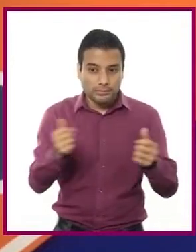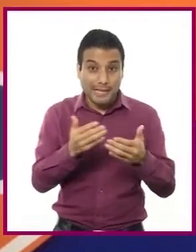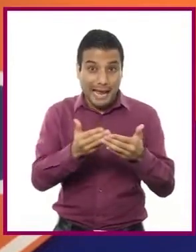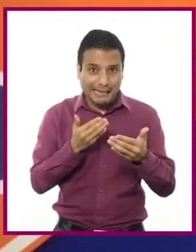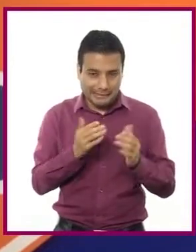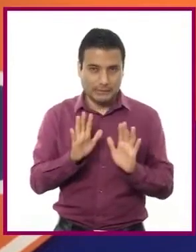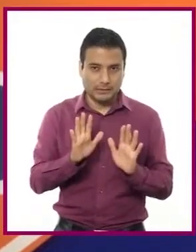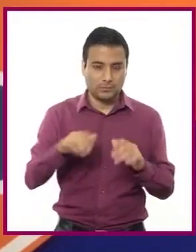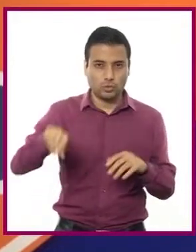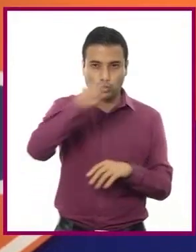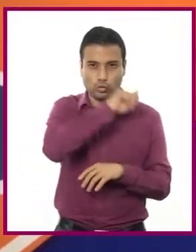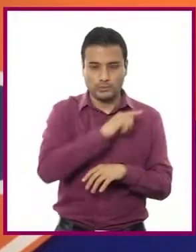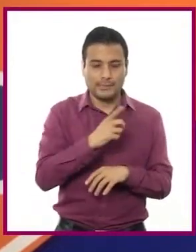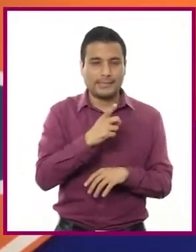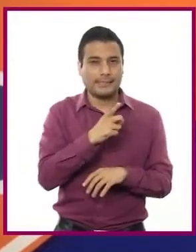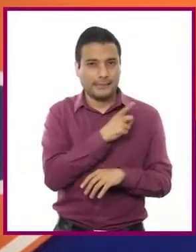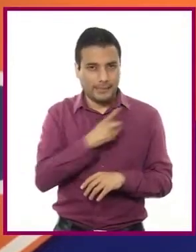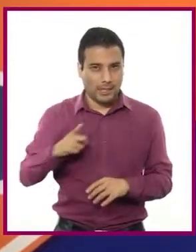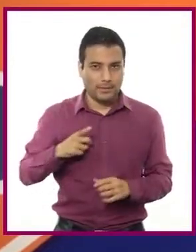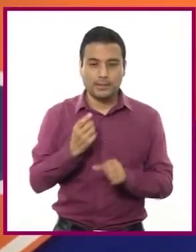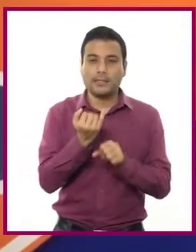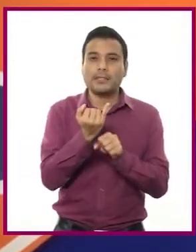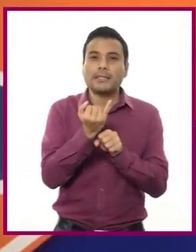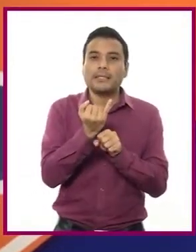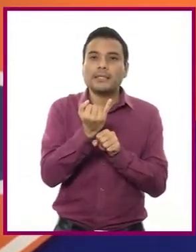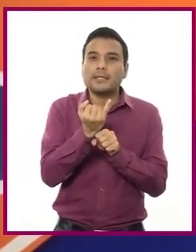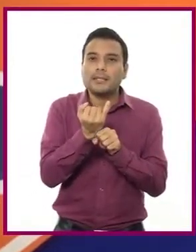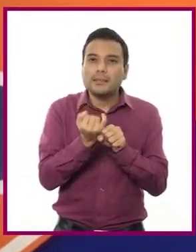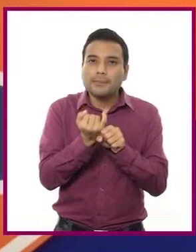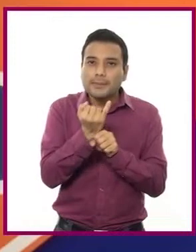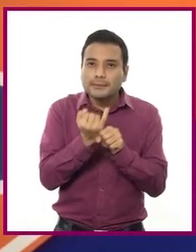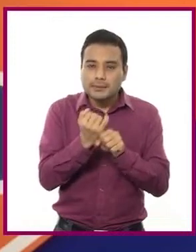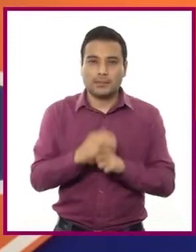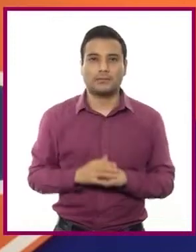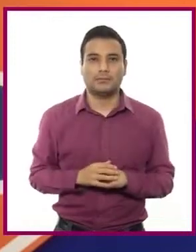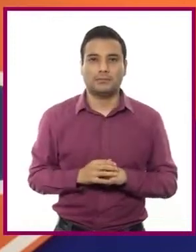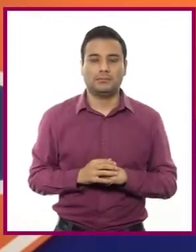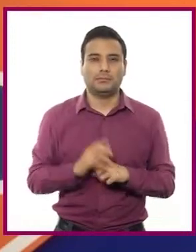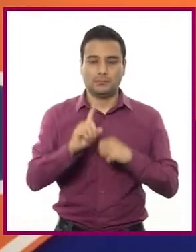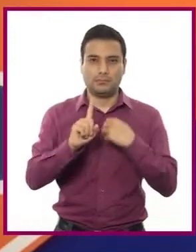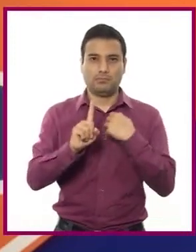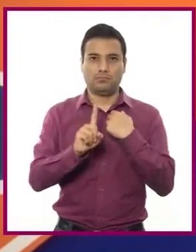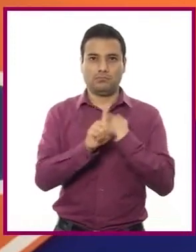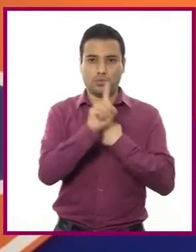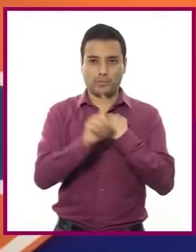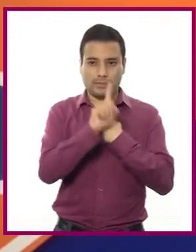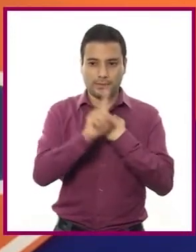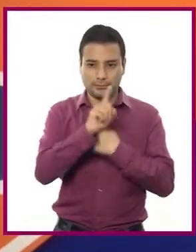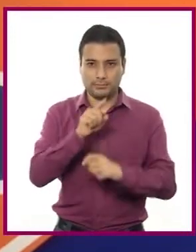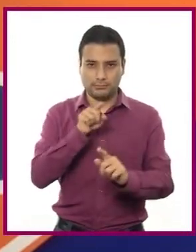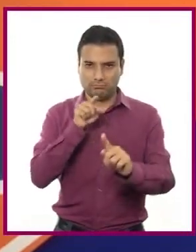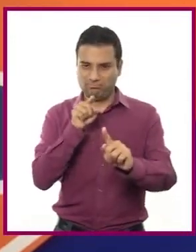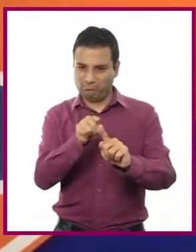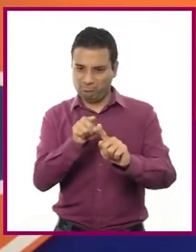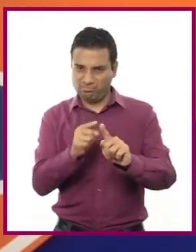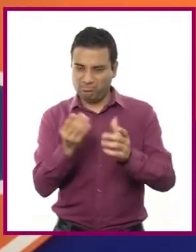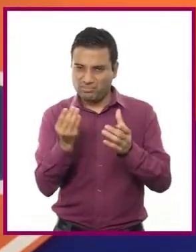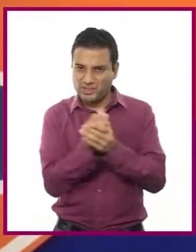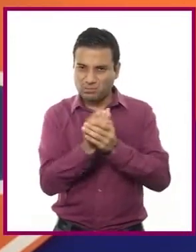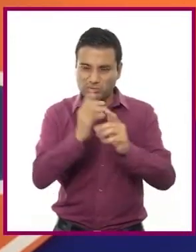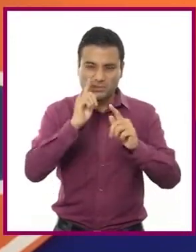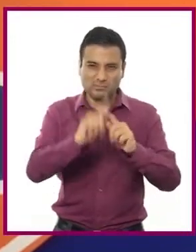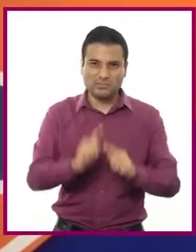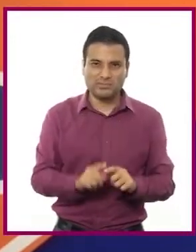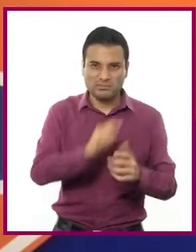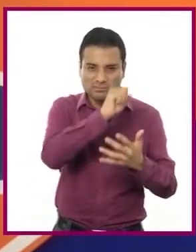social, debemos investigar. Primero necesitamos identificar los diferentes tipos de problemas.